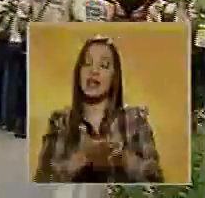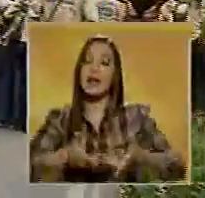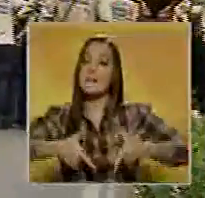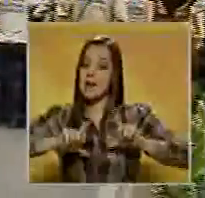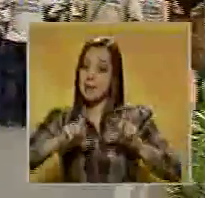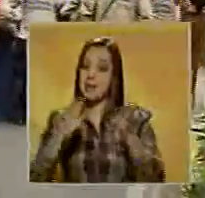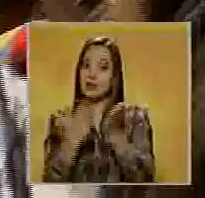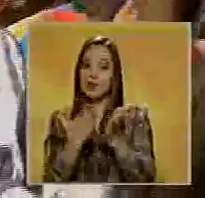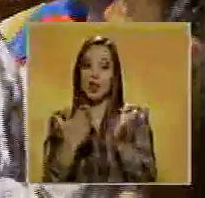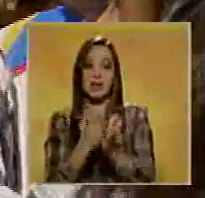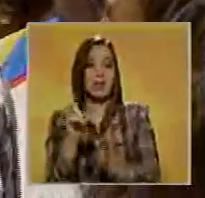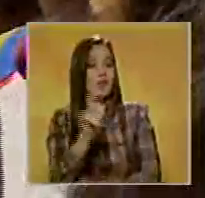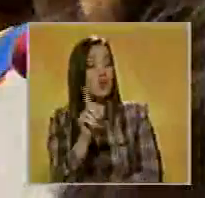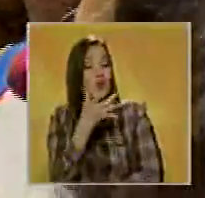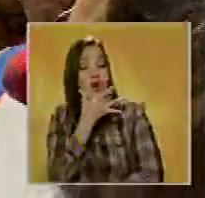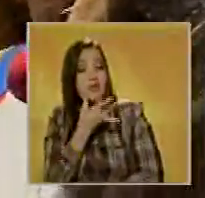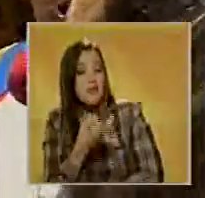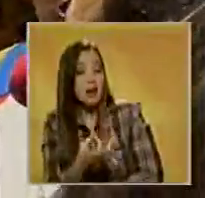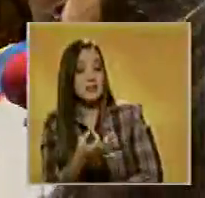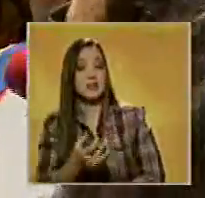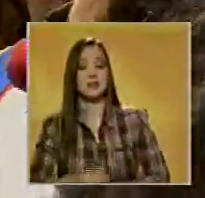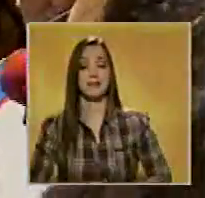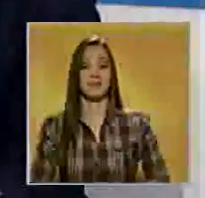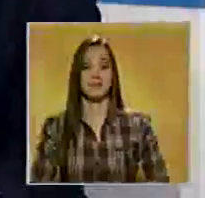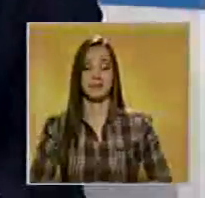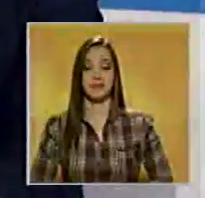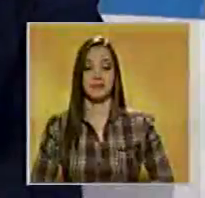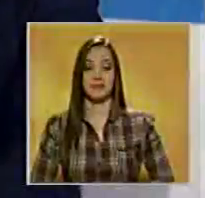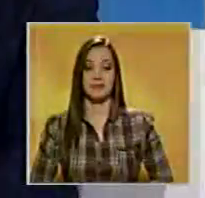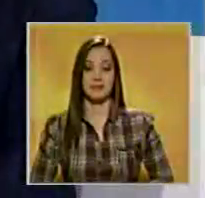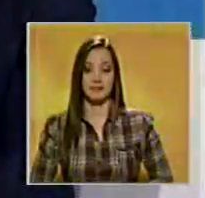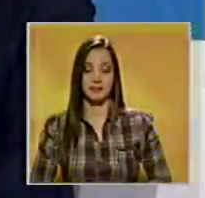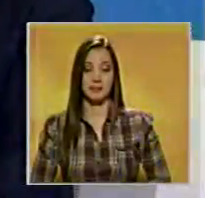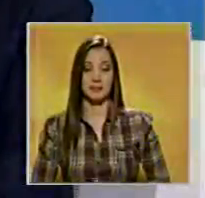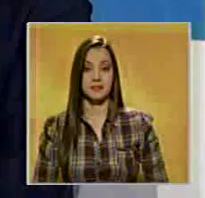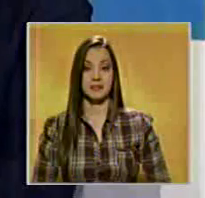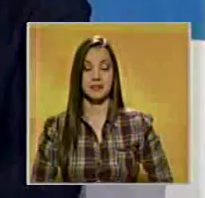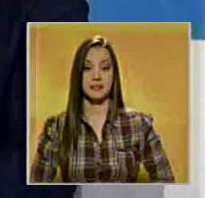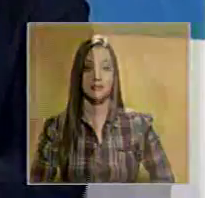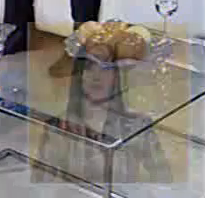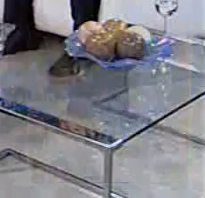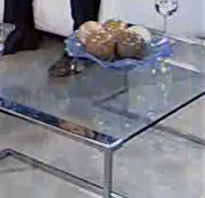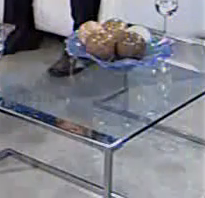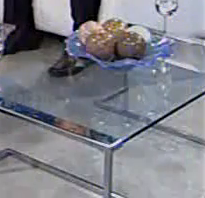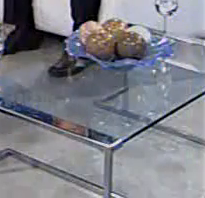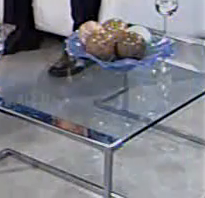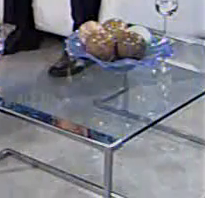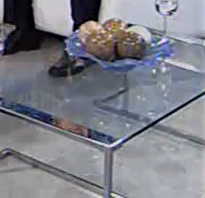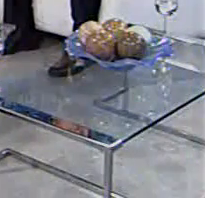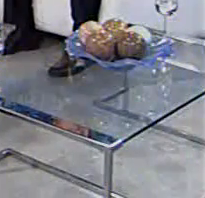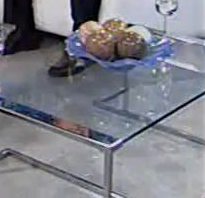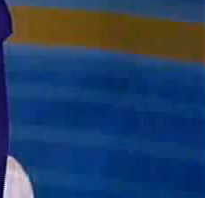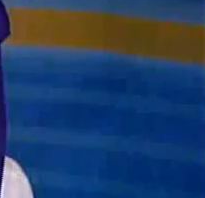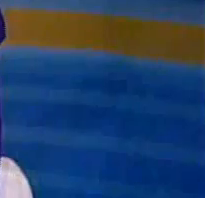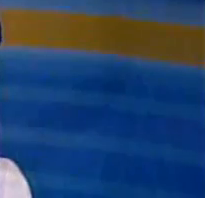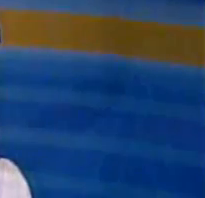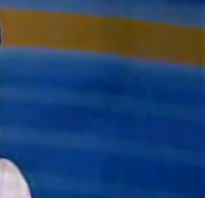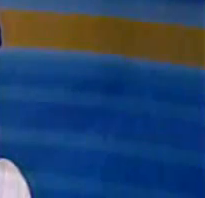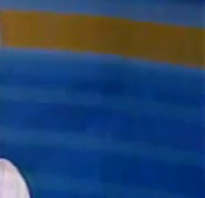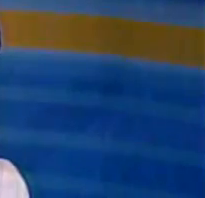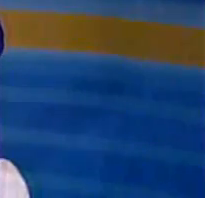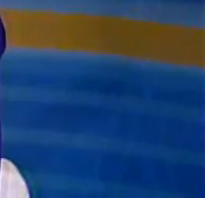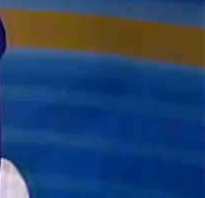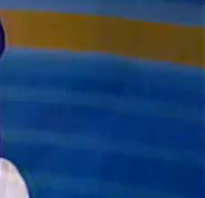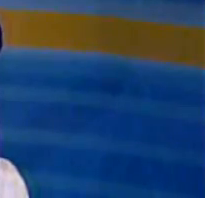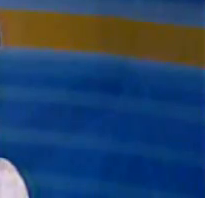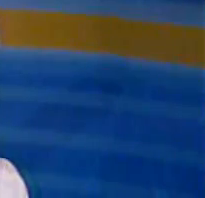una política, es una determinación que tenemos. Para concluir, su comentario. Bueno, me alegra mucho que el presidente